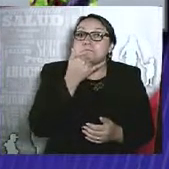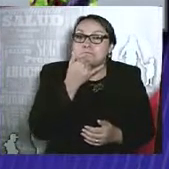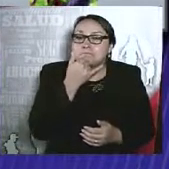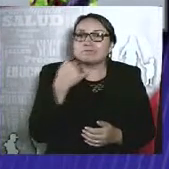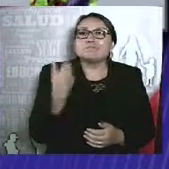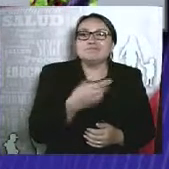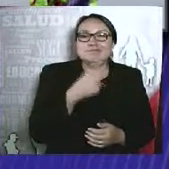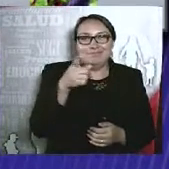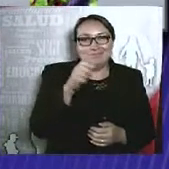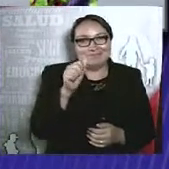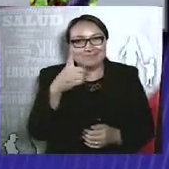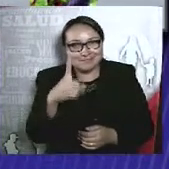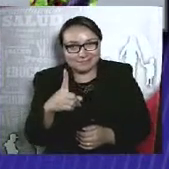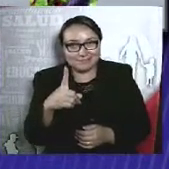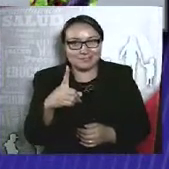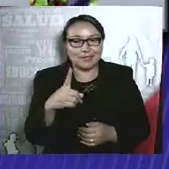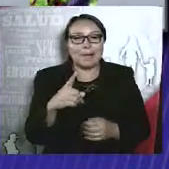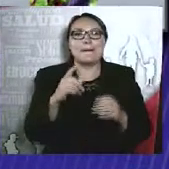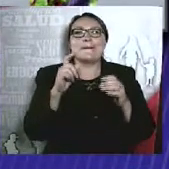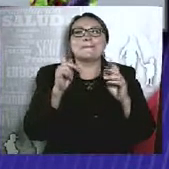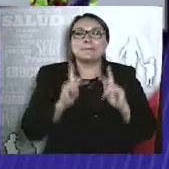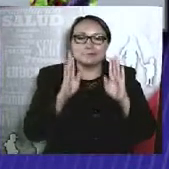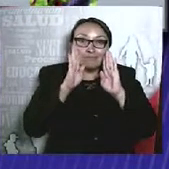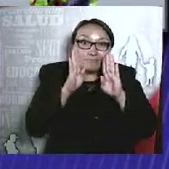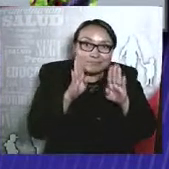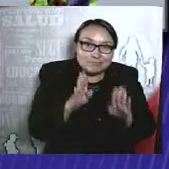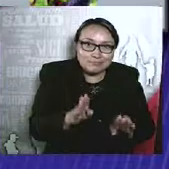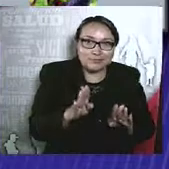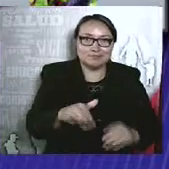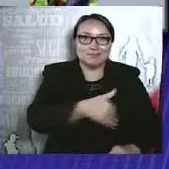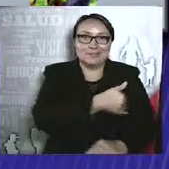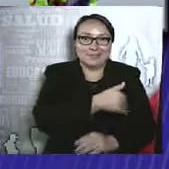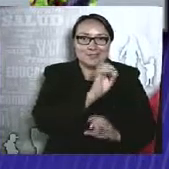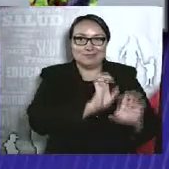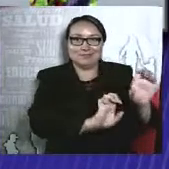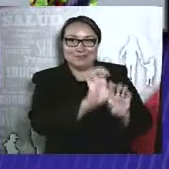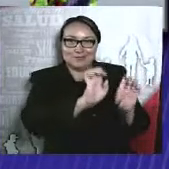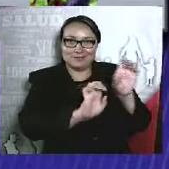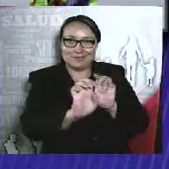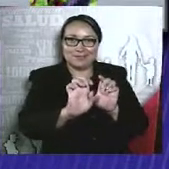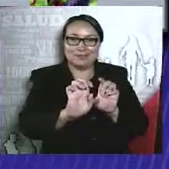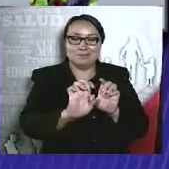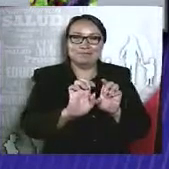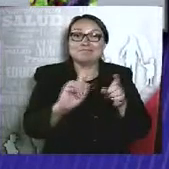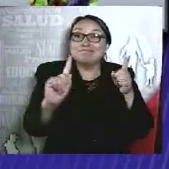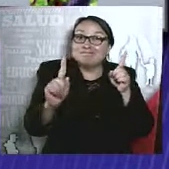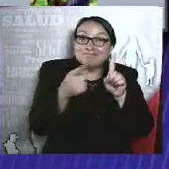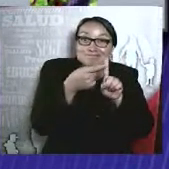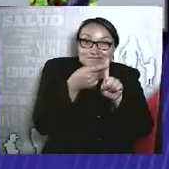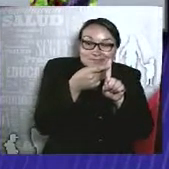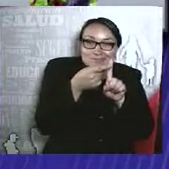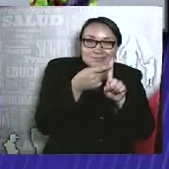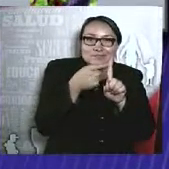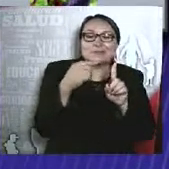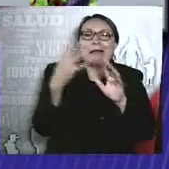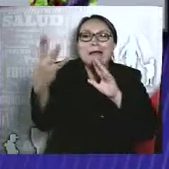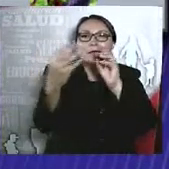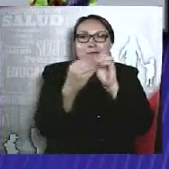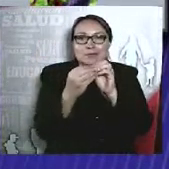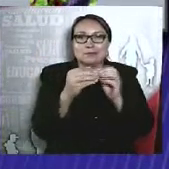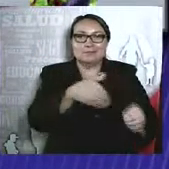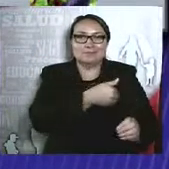El GAT es el Grupo de Atención Humanitaria a la Población Desmovilizada del Ministerio de Defensa. La primera fase del proceso de DDR se hace con el Ministerio de Defensa,